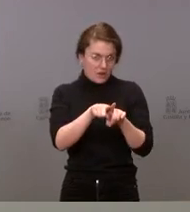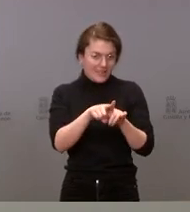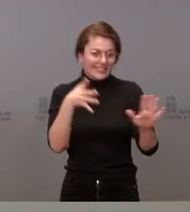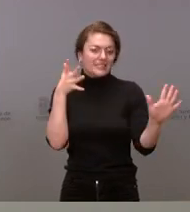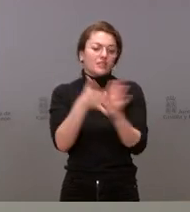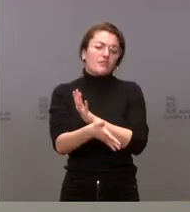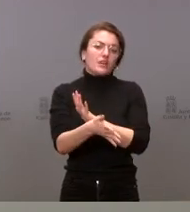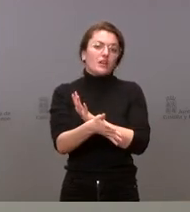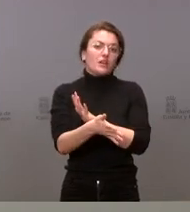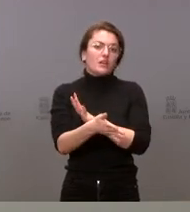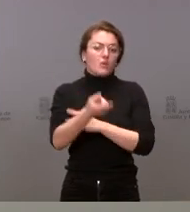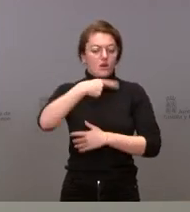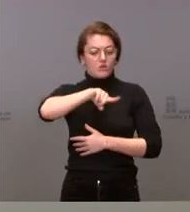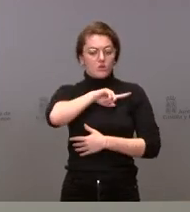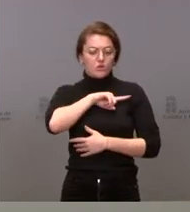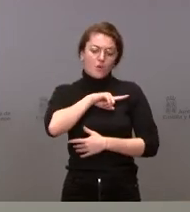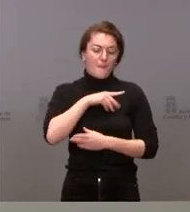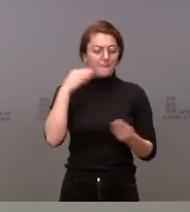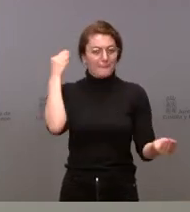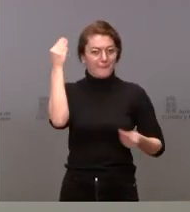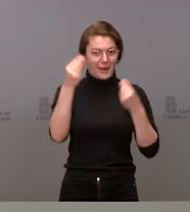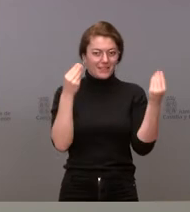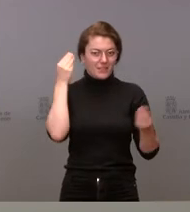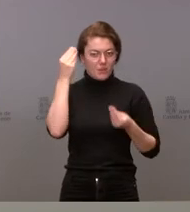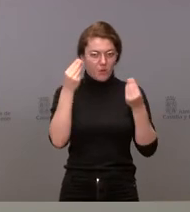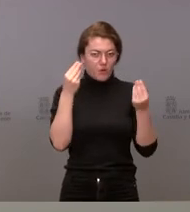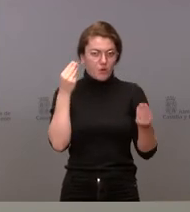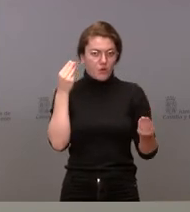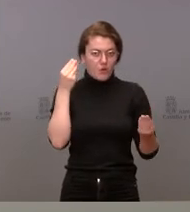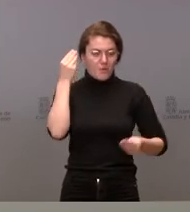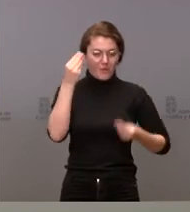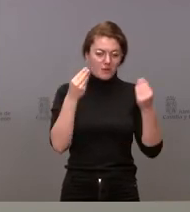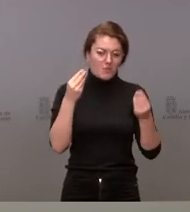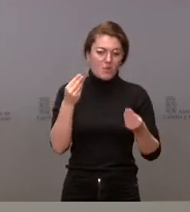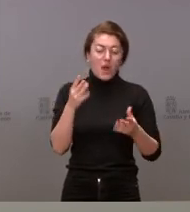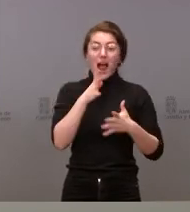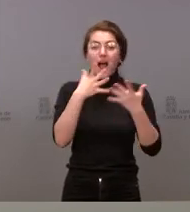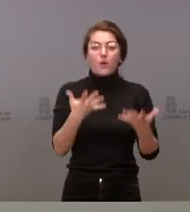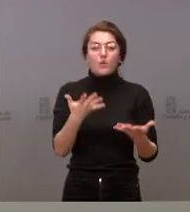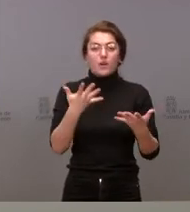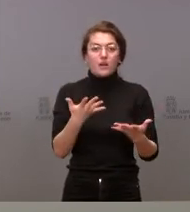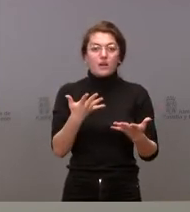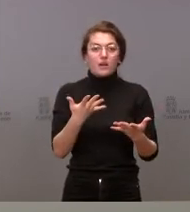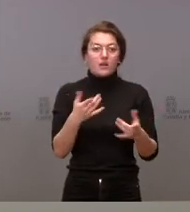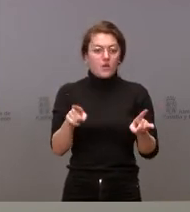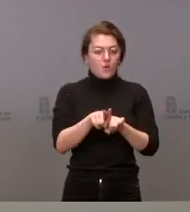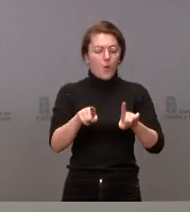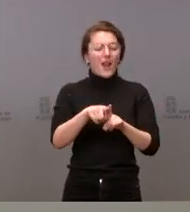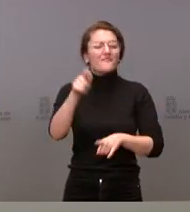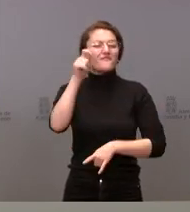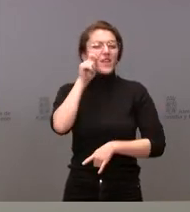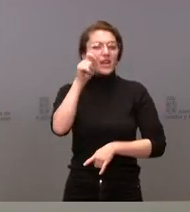qué nosotros en este momento consideramos que no se debe en este mismo momento disminuir la vigilancia